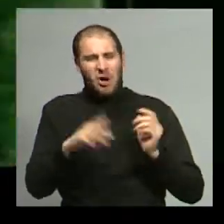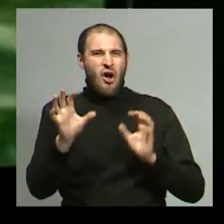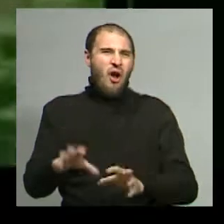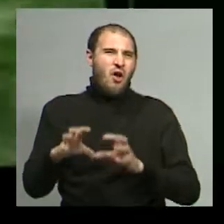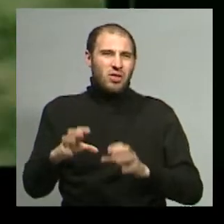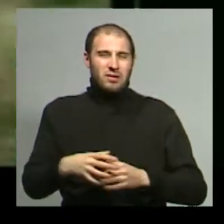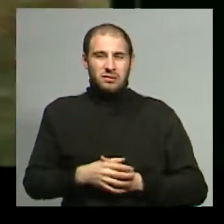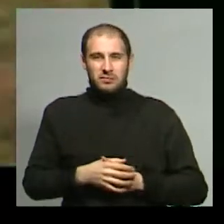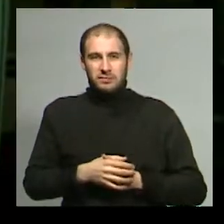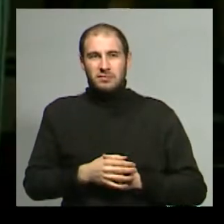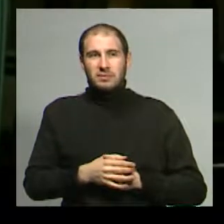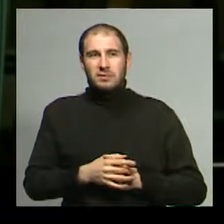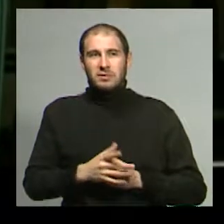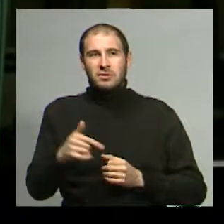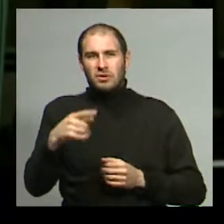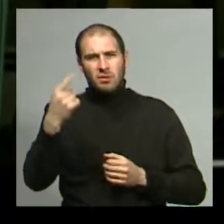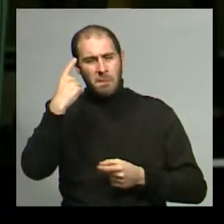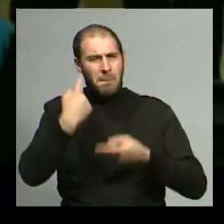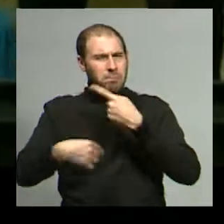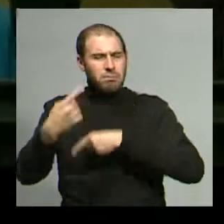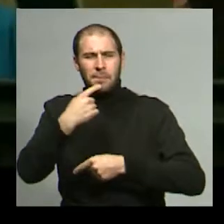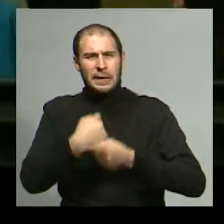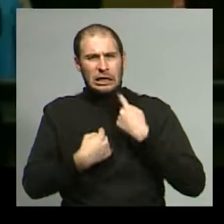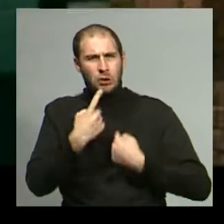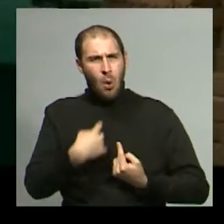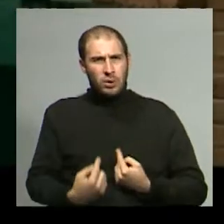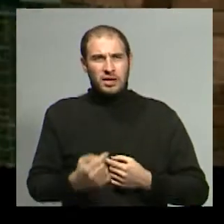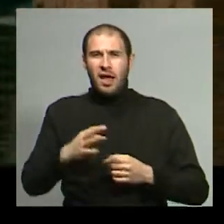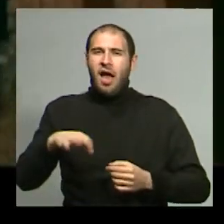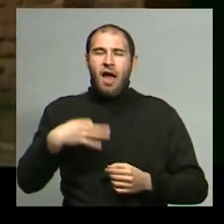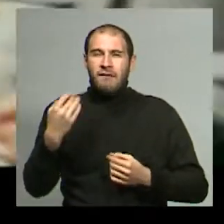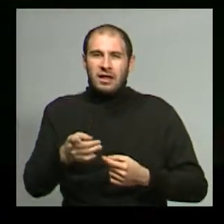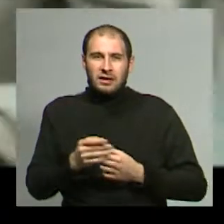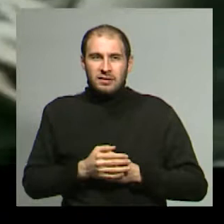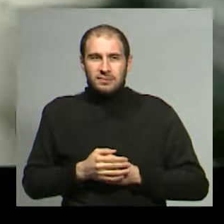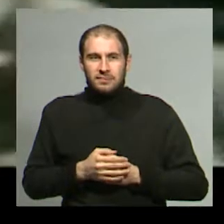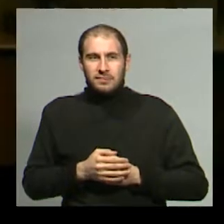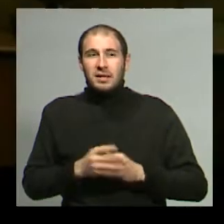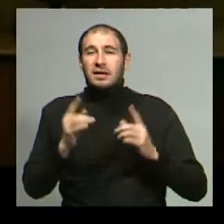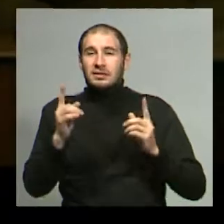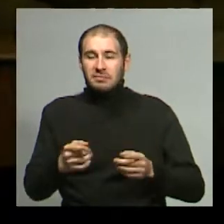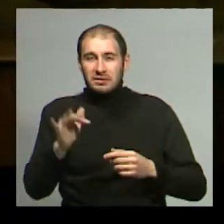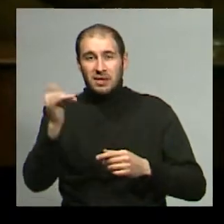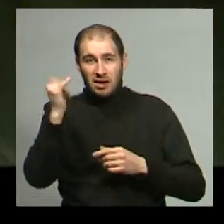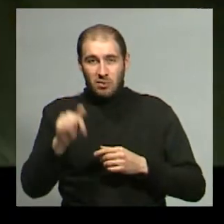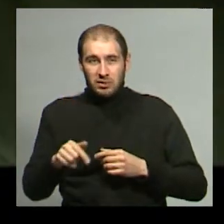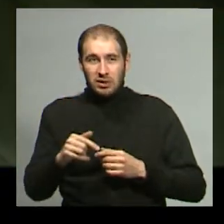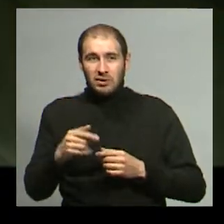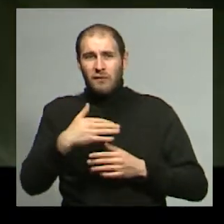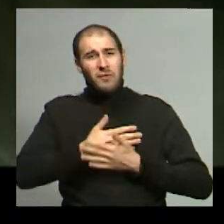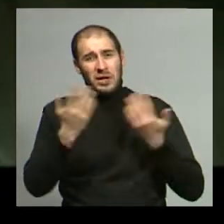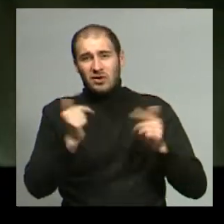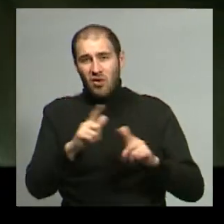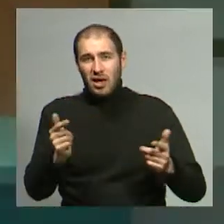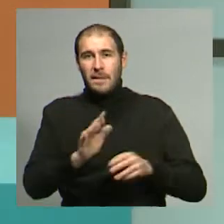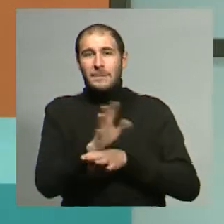cotidiana. Entonces se empiezan a replantear un montón de cosas de la vida que llevan y bueno, también se dan cuenta que no son felices.